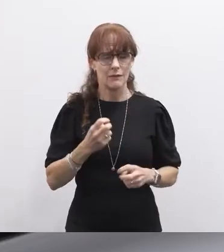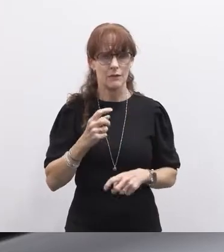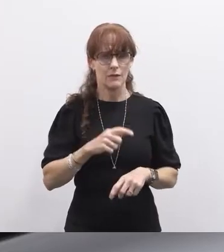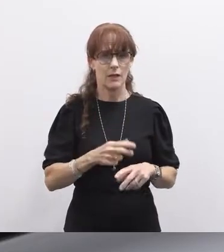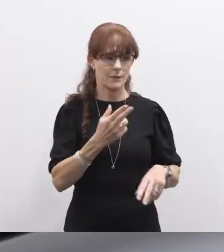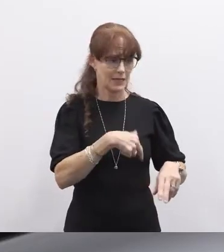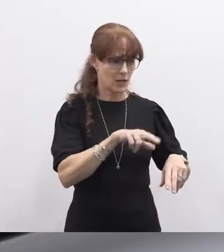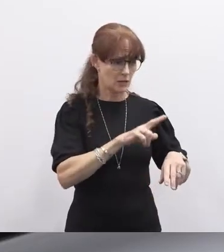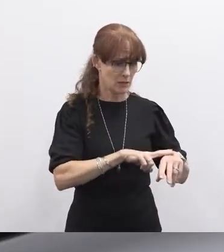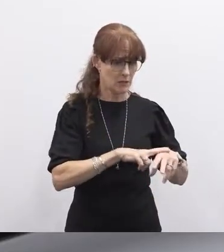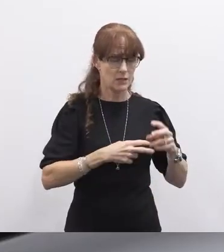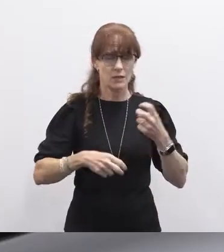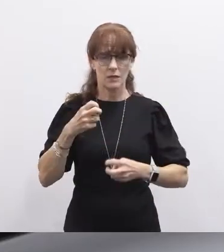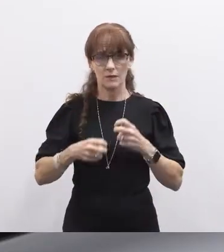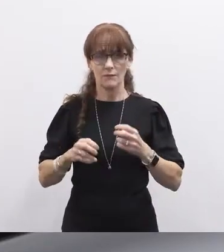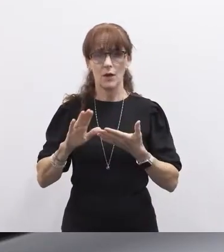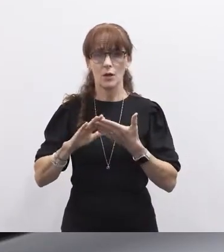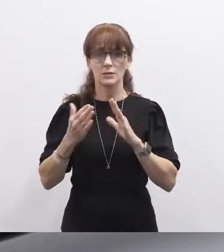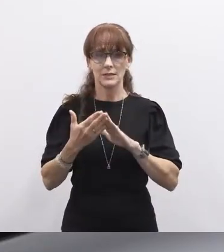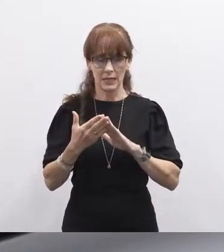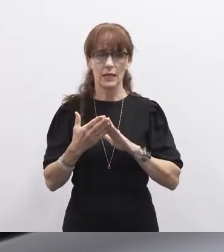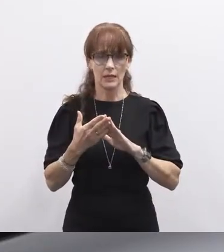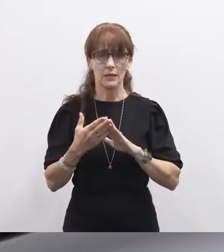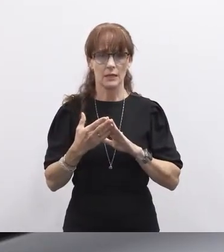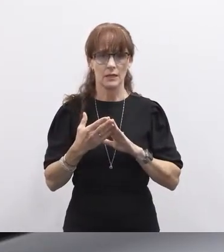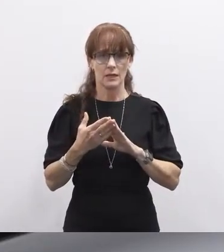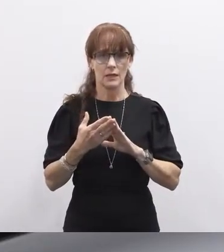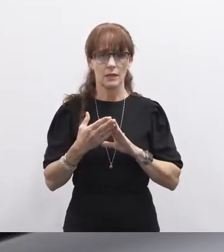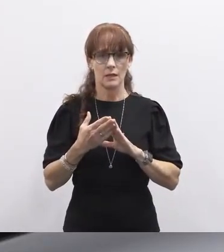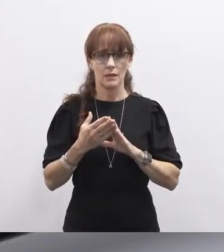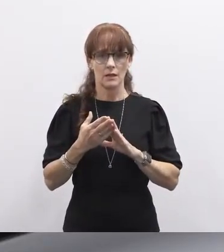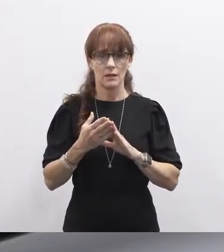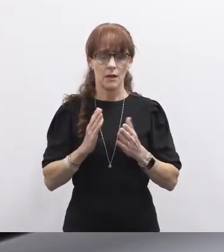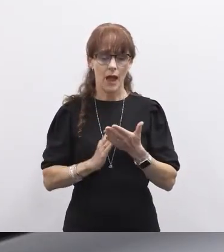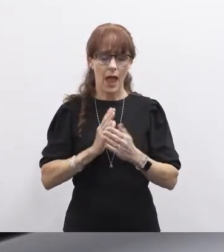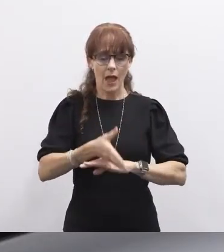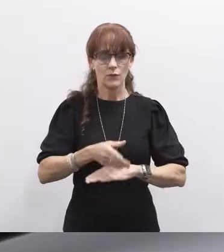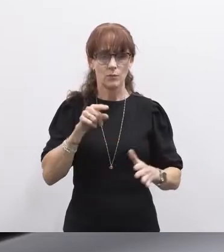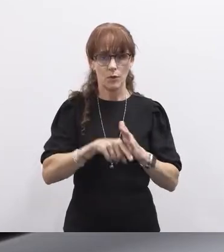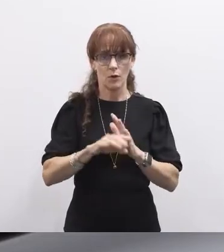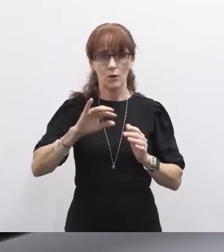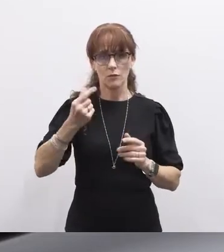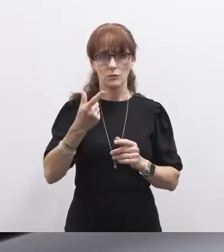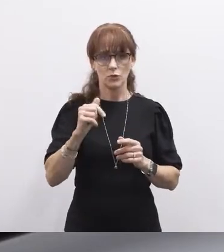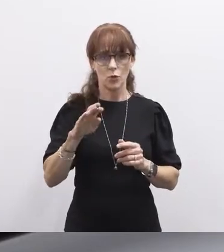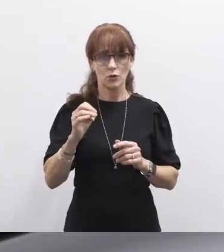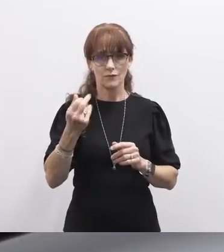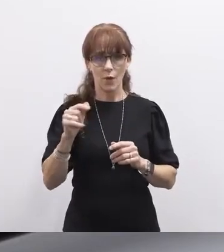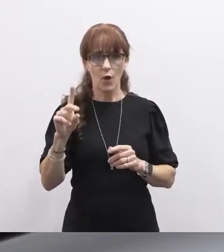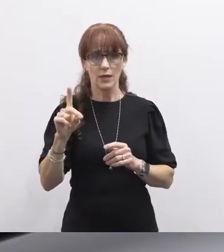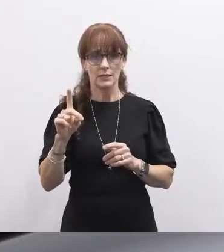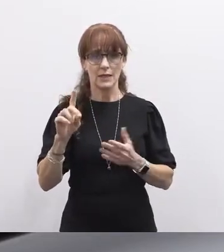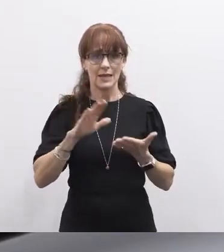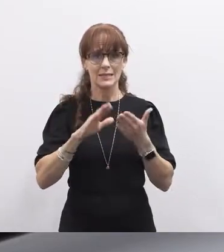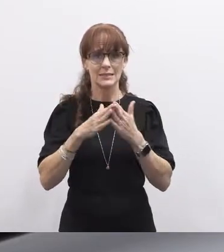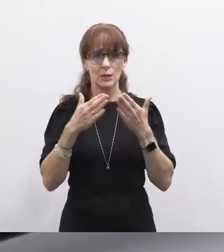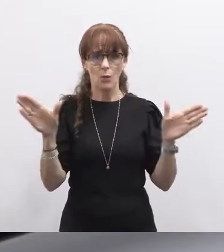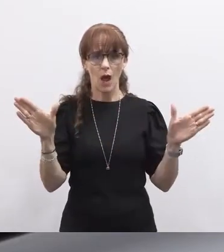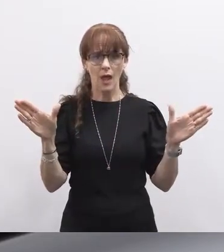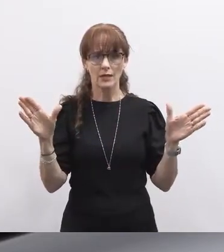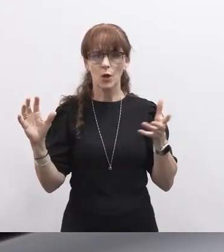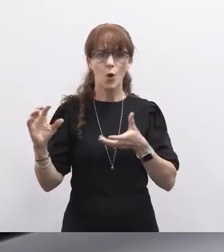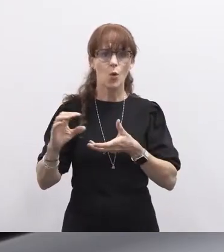muy difícil en nuestra nación y nuestra ciudad. Era siguiendo la muerte de